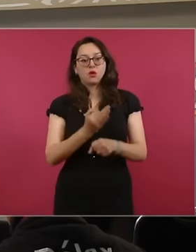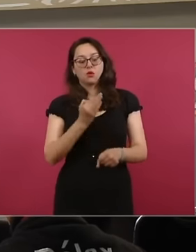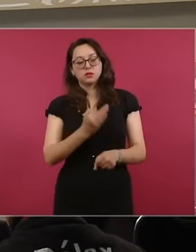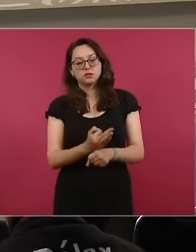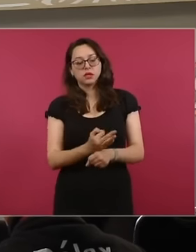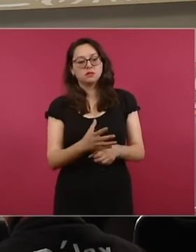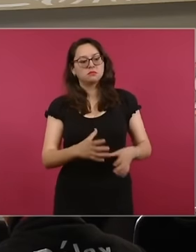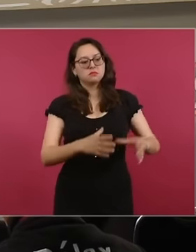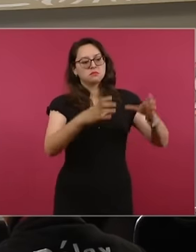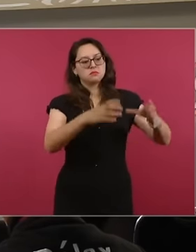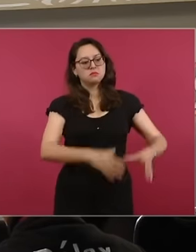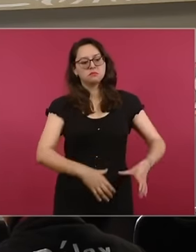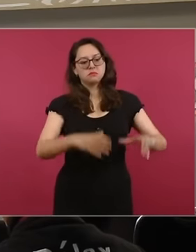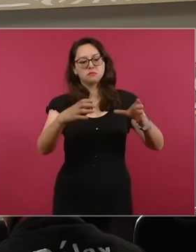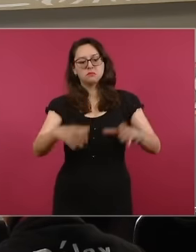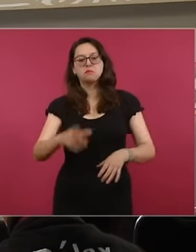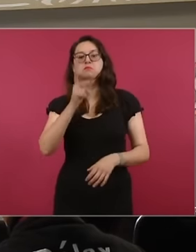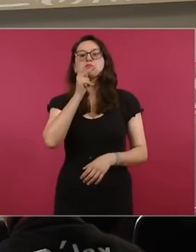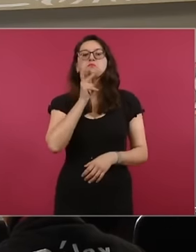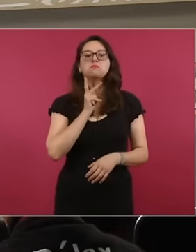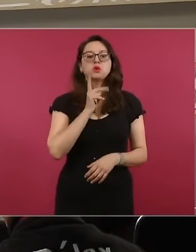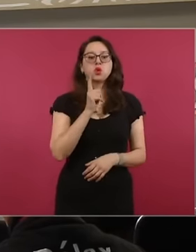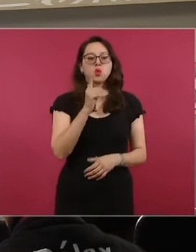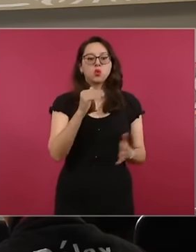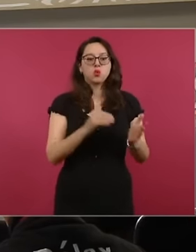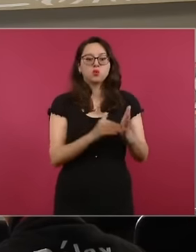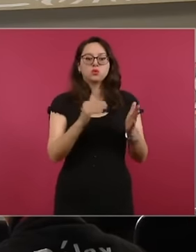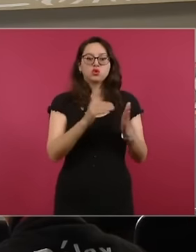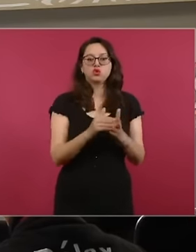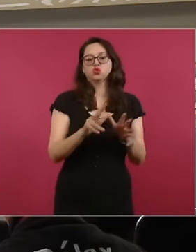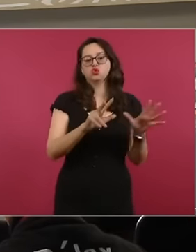1.876 es lo que tenemos proyectado para el 24.